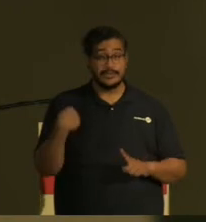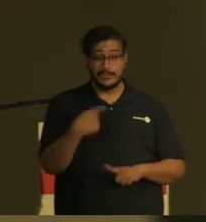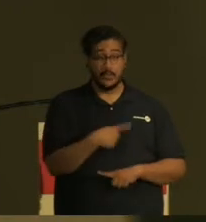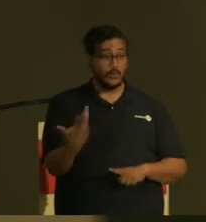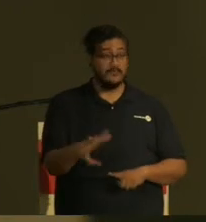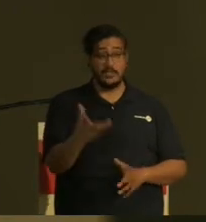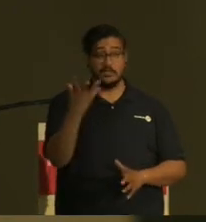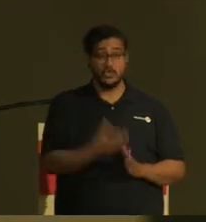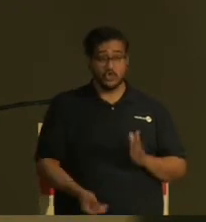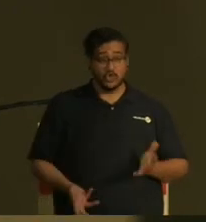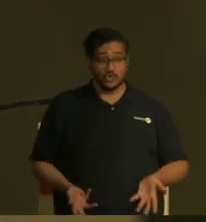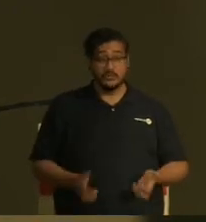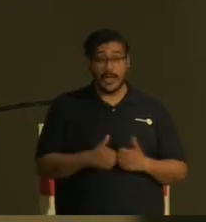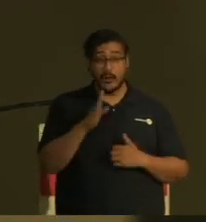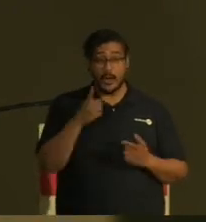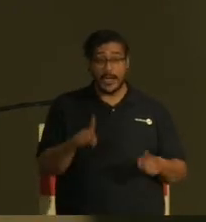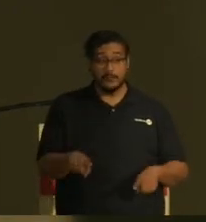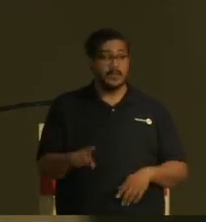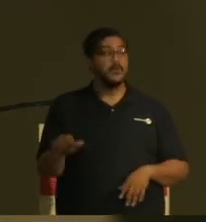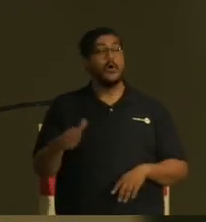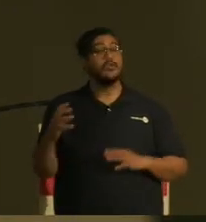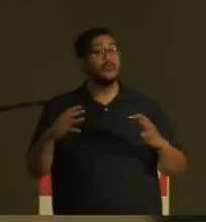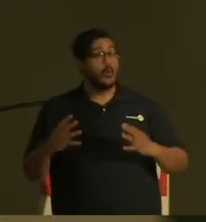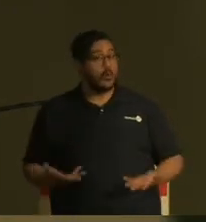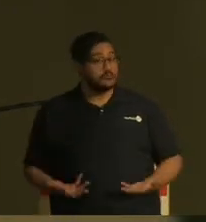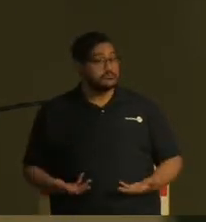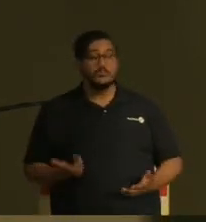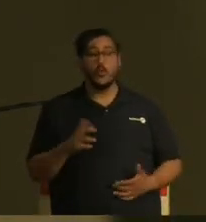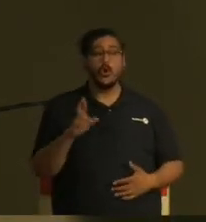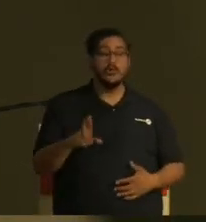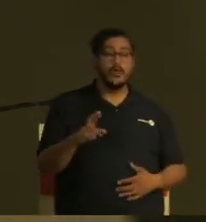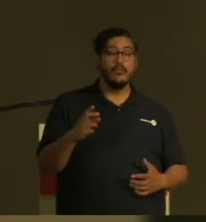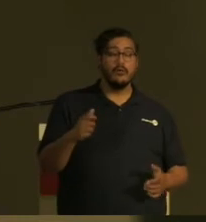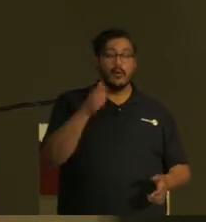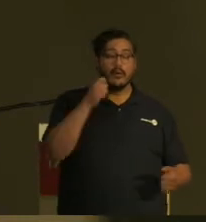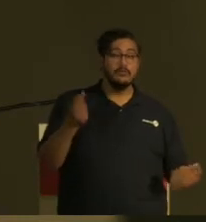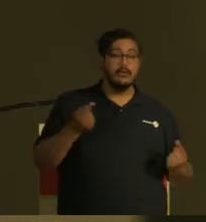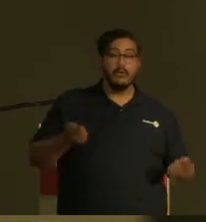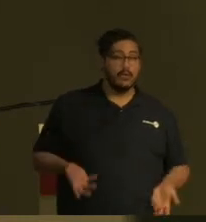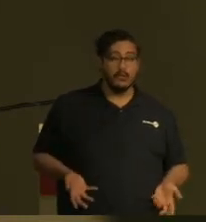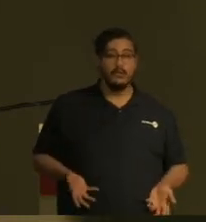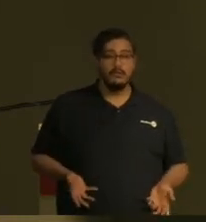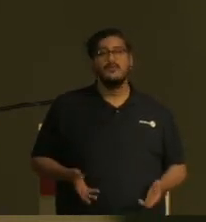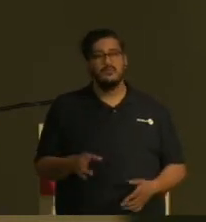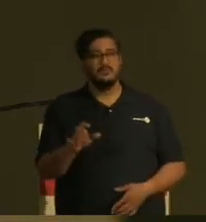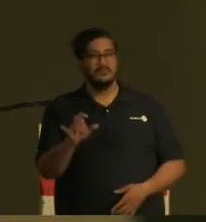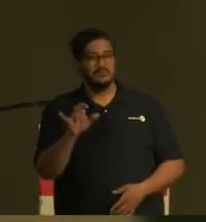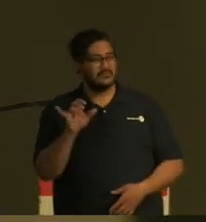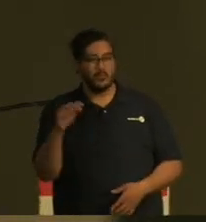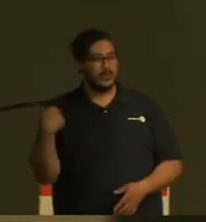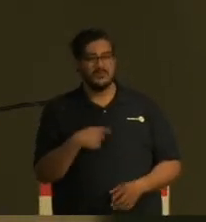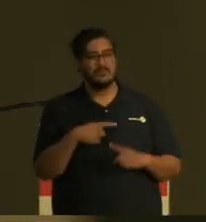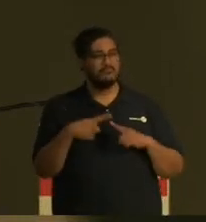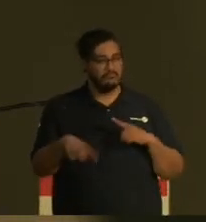va a venir otra guerra? ¿Cómo va a venir otro pecado de la carne? Que son en ese constante dar vueltas.